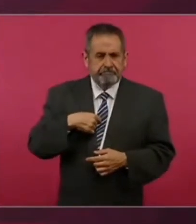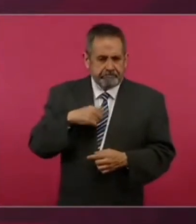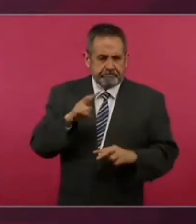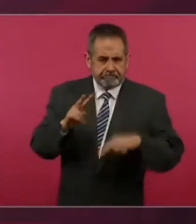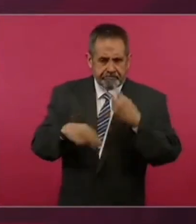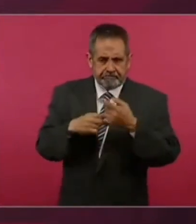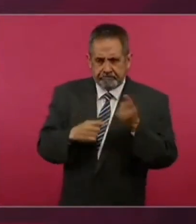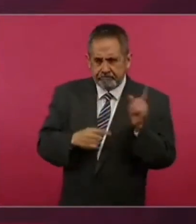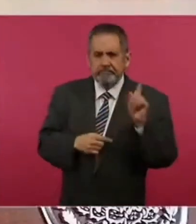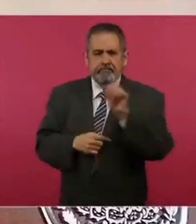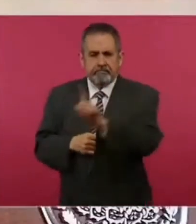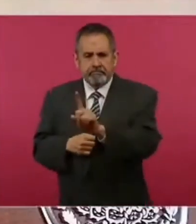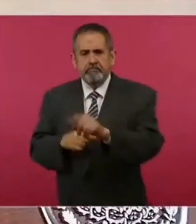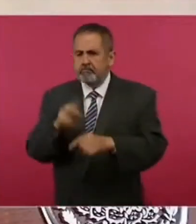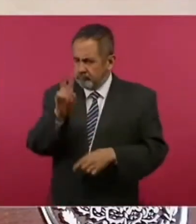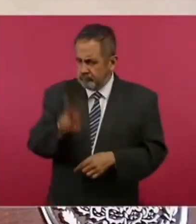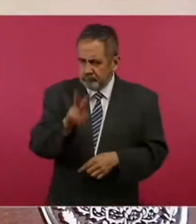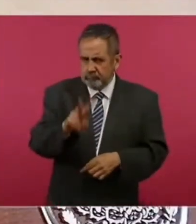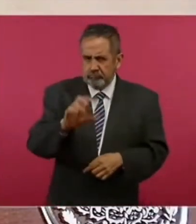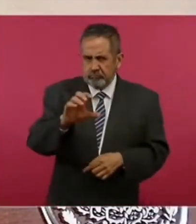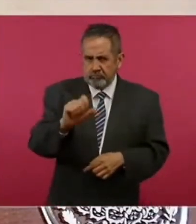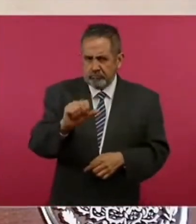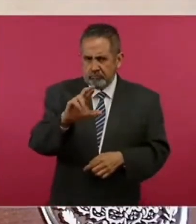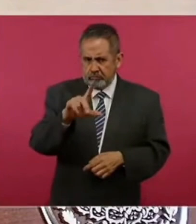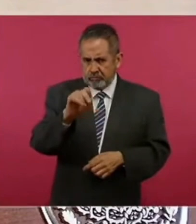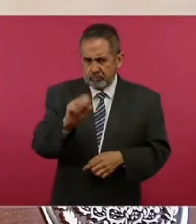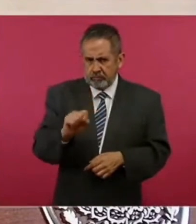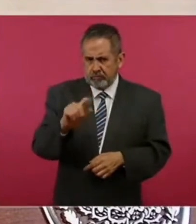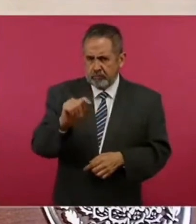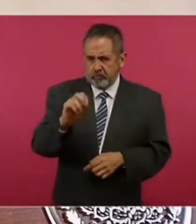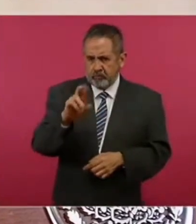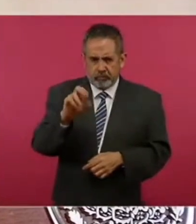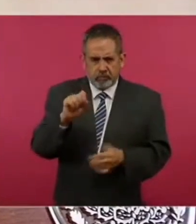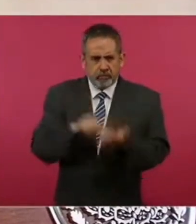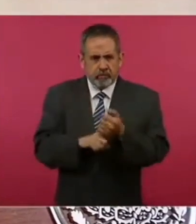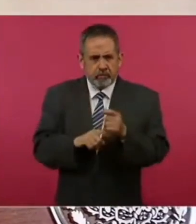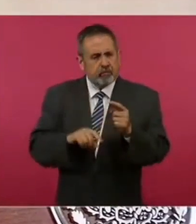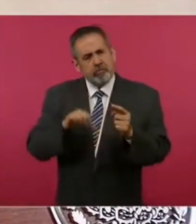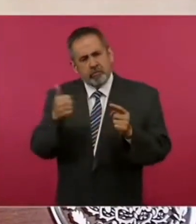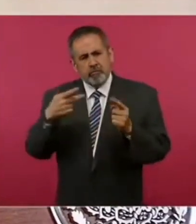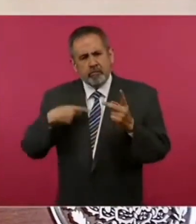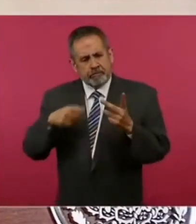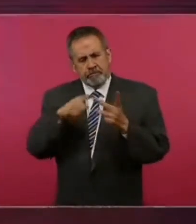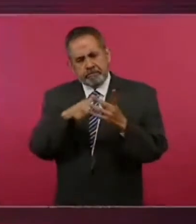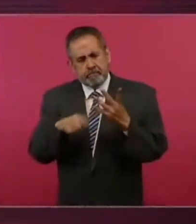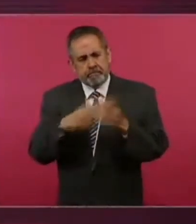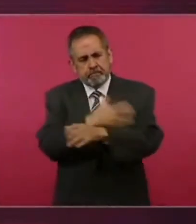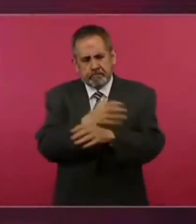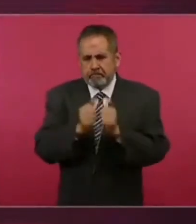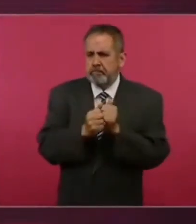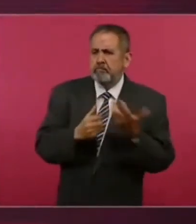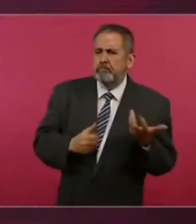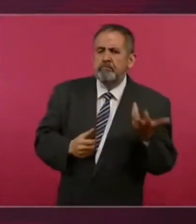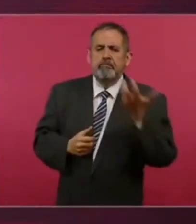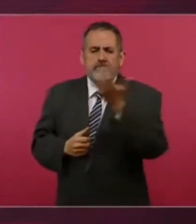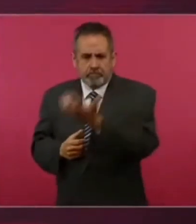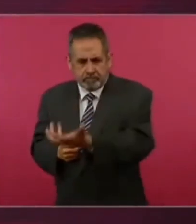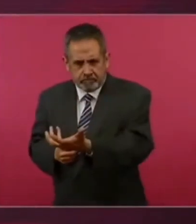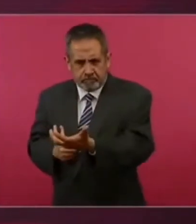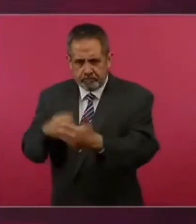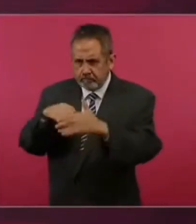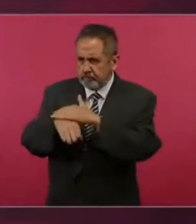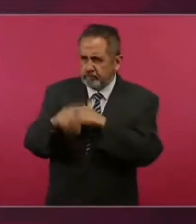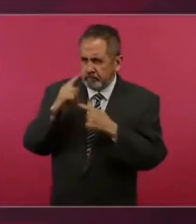en efecto a Carlos Torres y fueron otros compañeros de